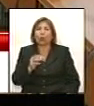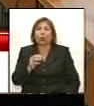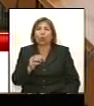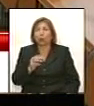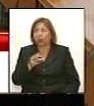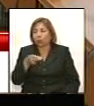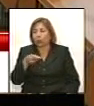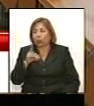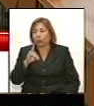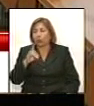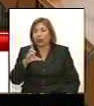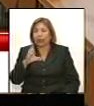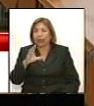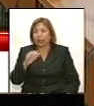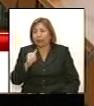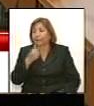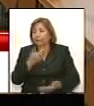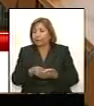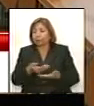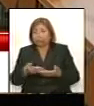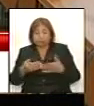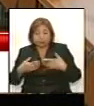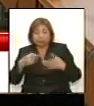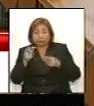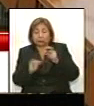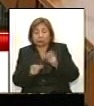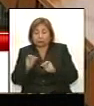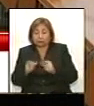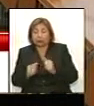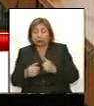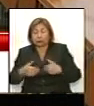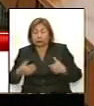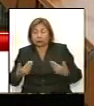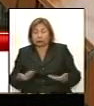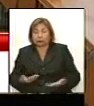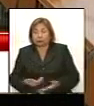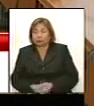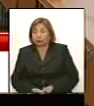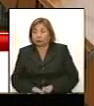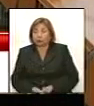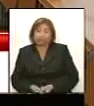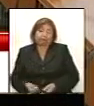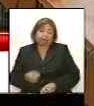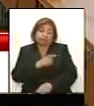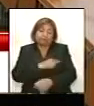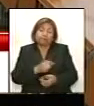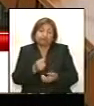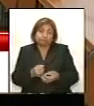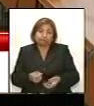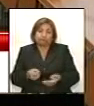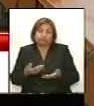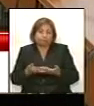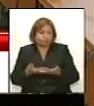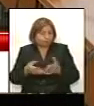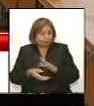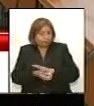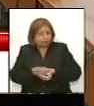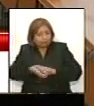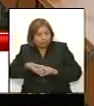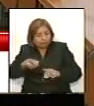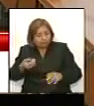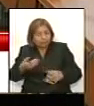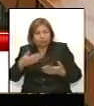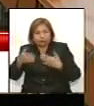interna, sino hacia afuera, para que los ciudadanos tengan la certeza de acercarse al espacio más cerca que tienen,